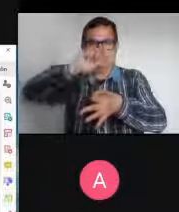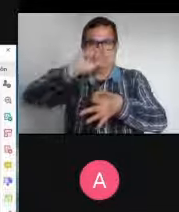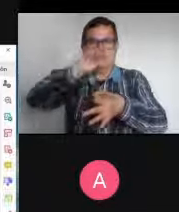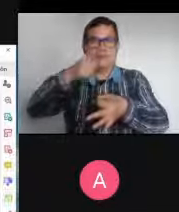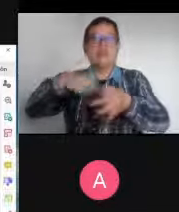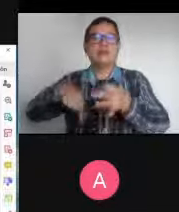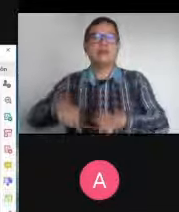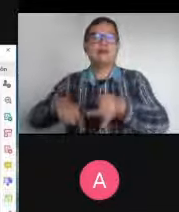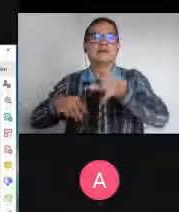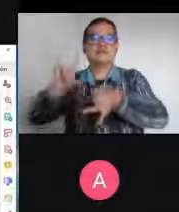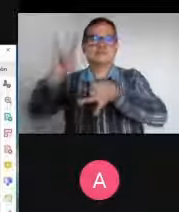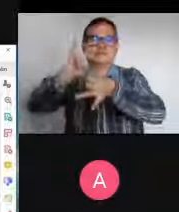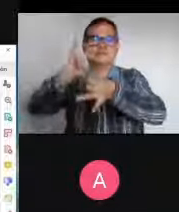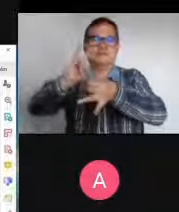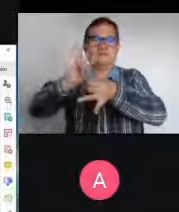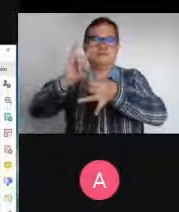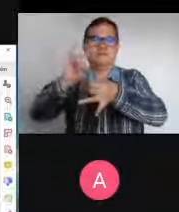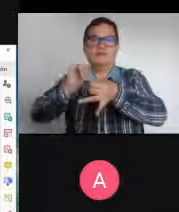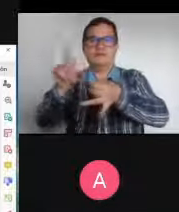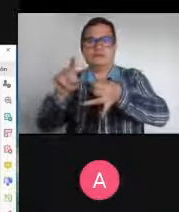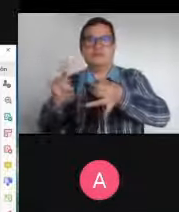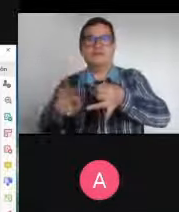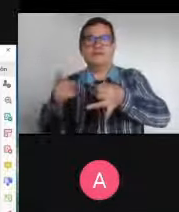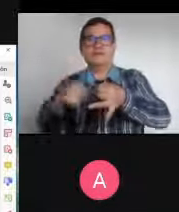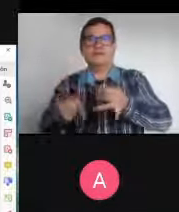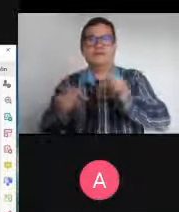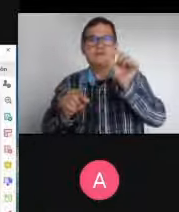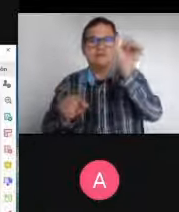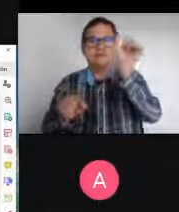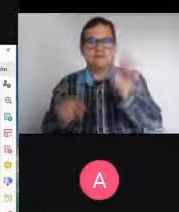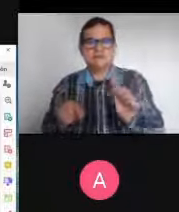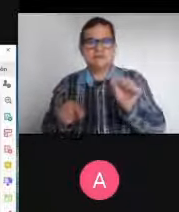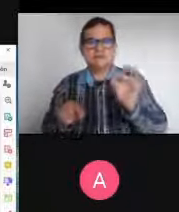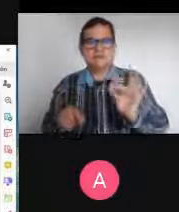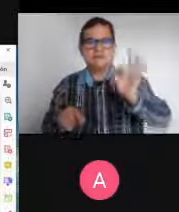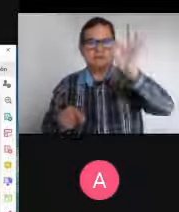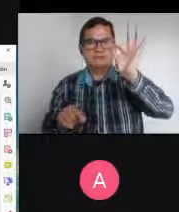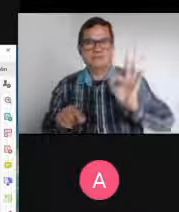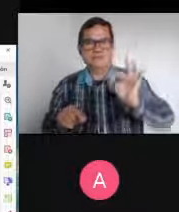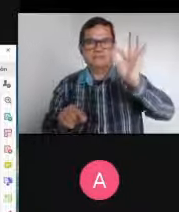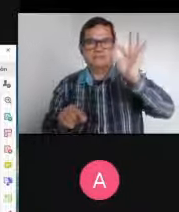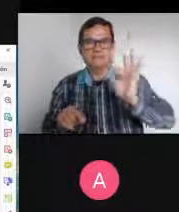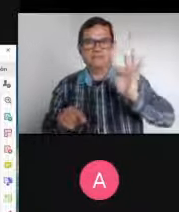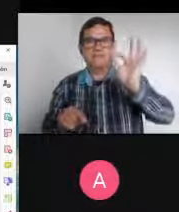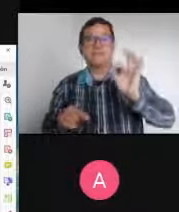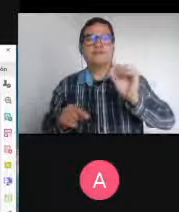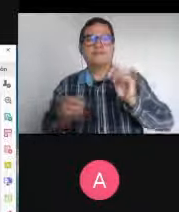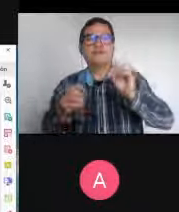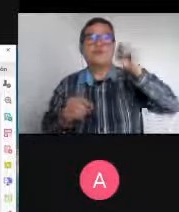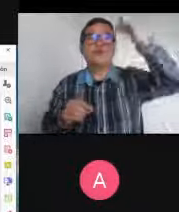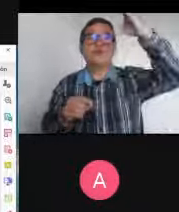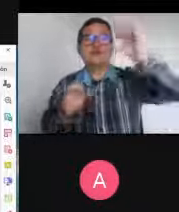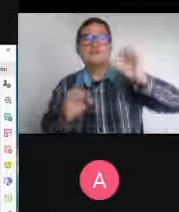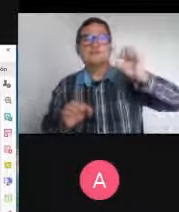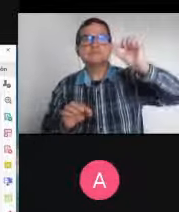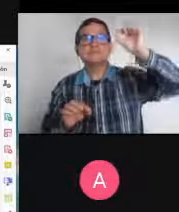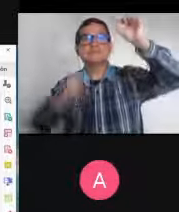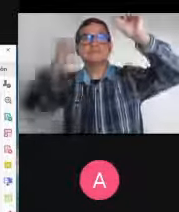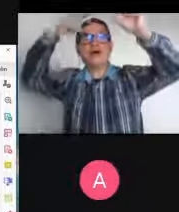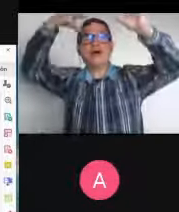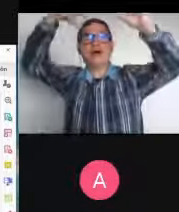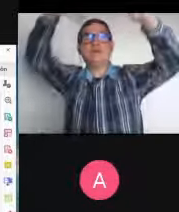fotocelda, también muy parecida, y esta es la barrita deslizante que yo les decía. Entonces, si quiero aumentar la luz, lo subo, si